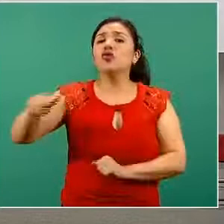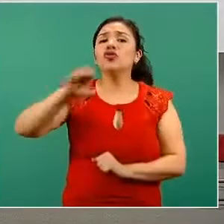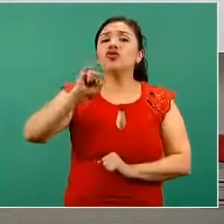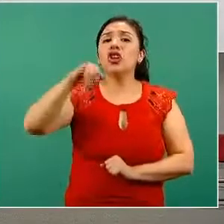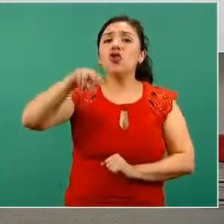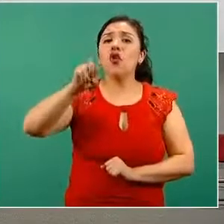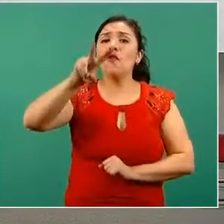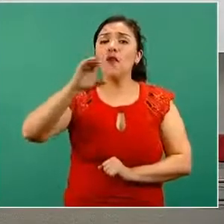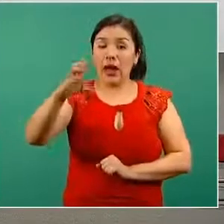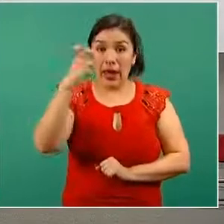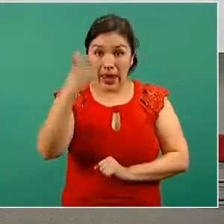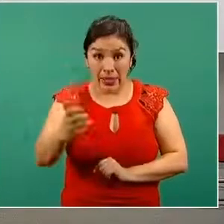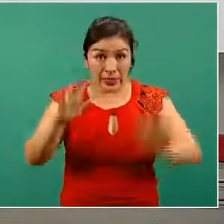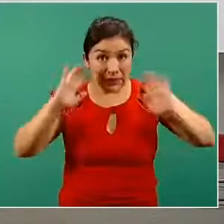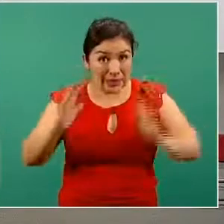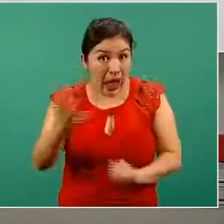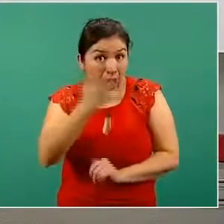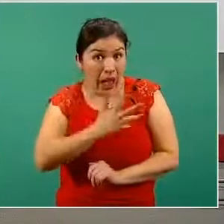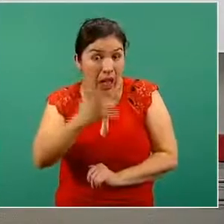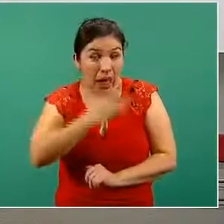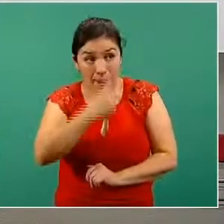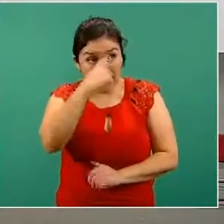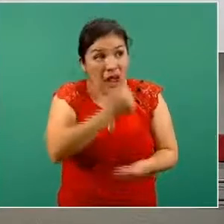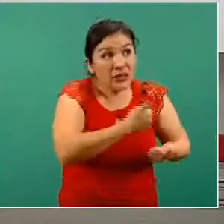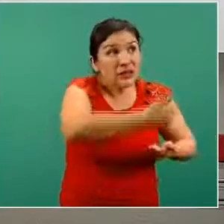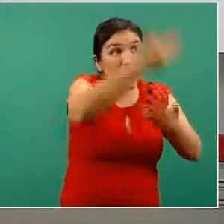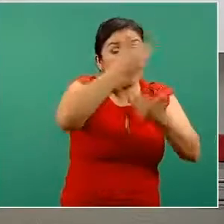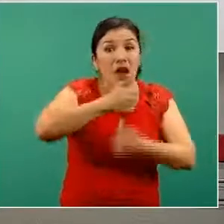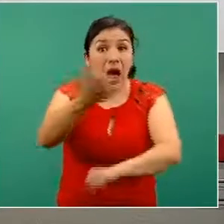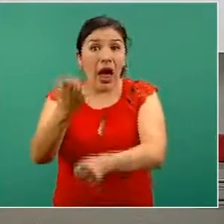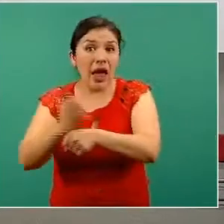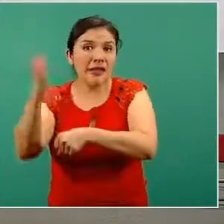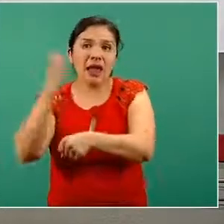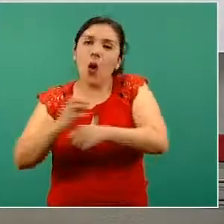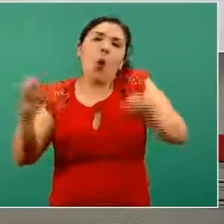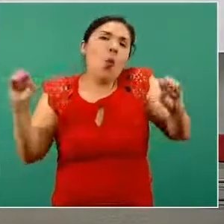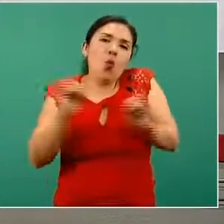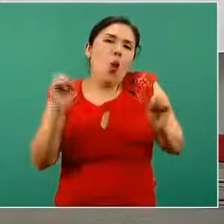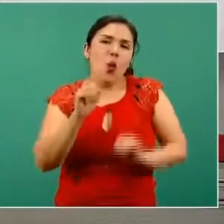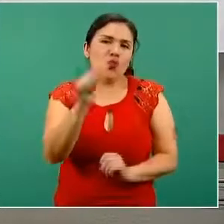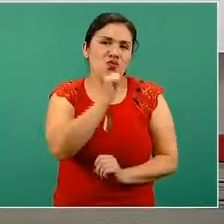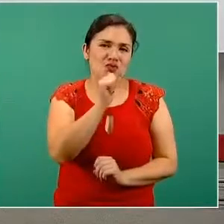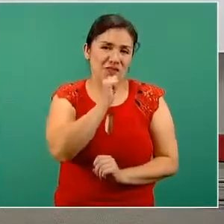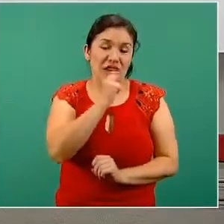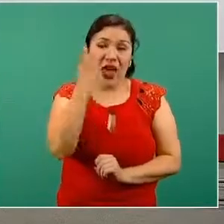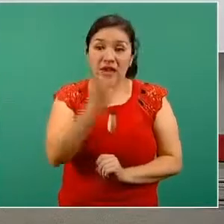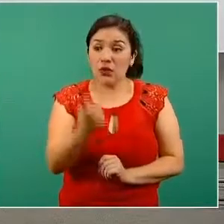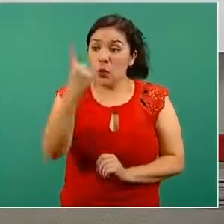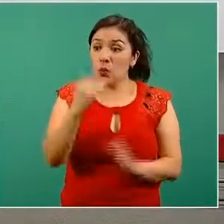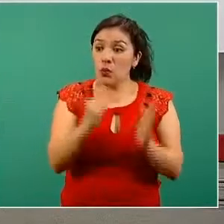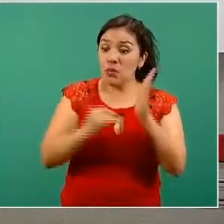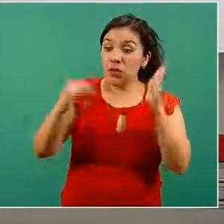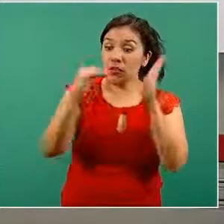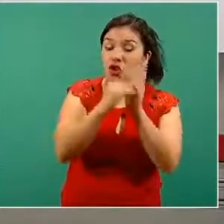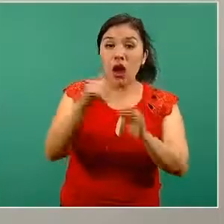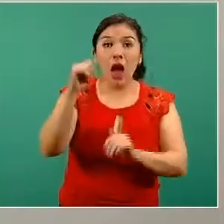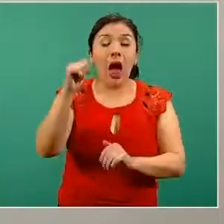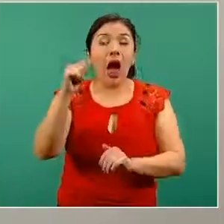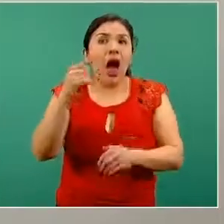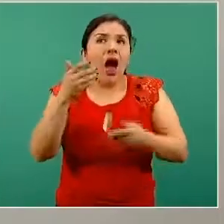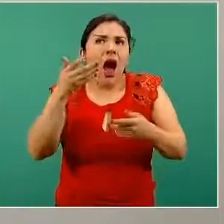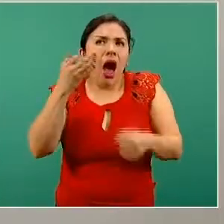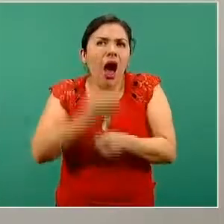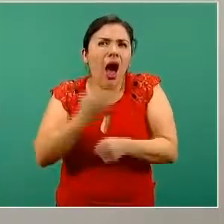Obviamente esas todavía no estaban disponibles en las entidades federativas para su aplicación, este 1.000.000 de dosis que empezó a